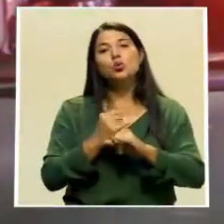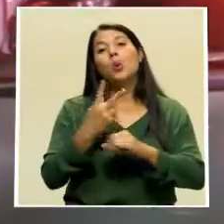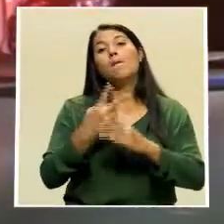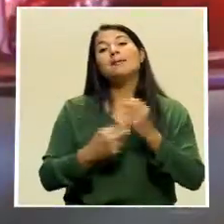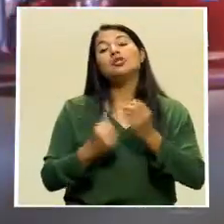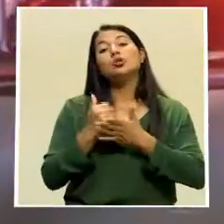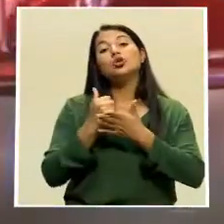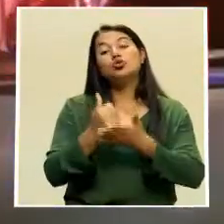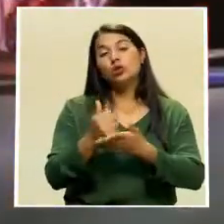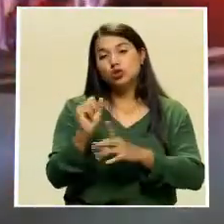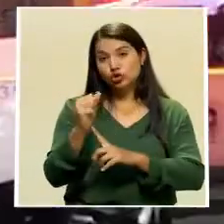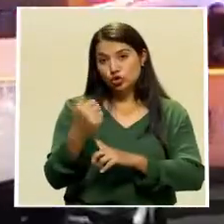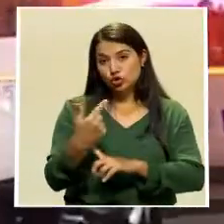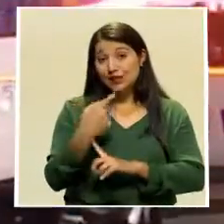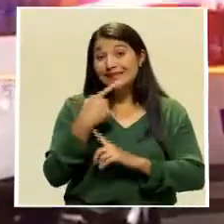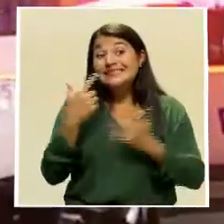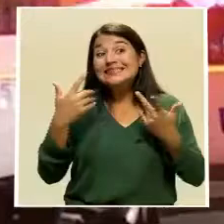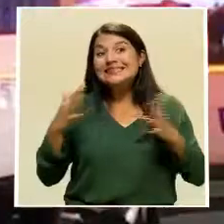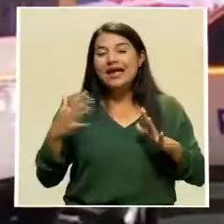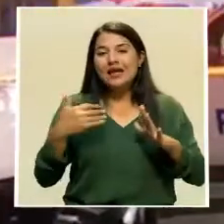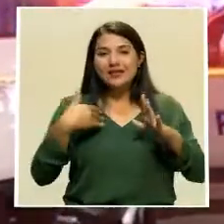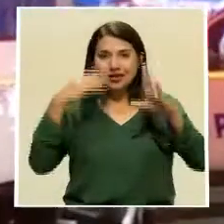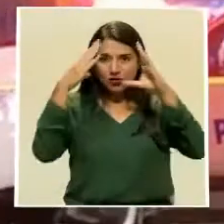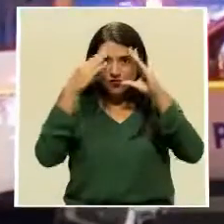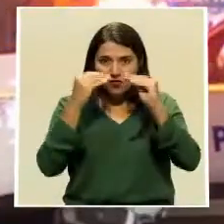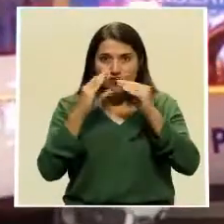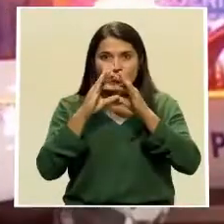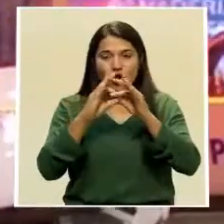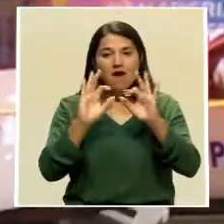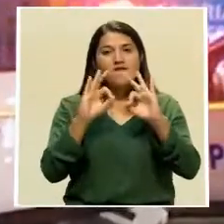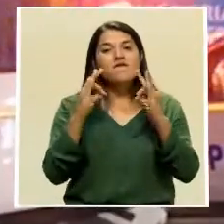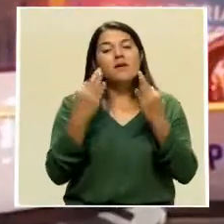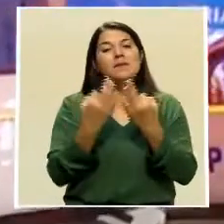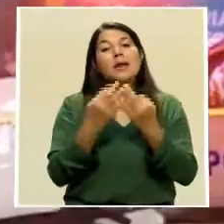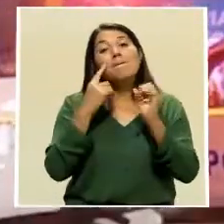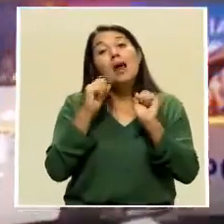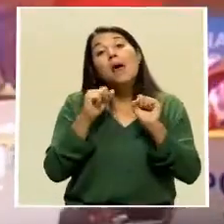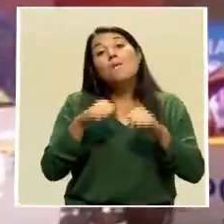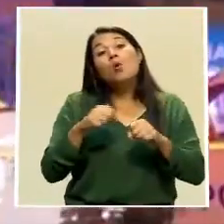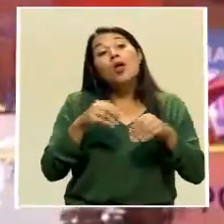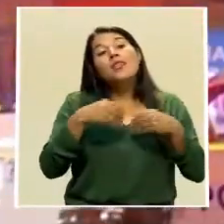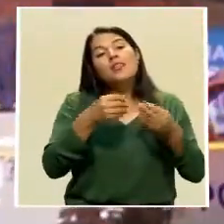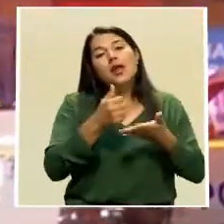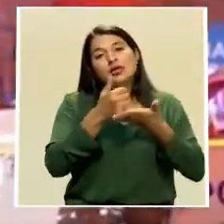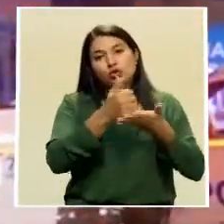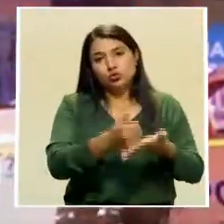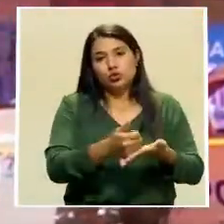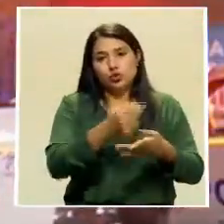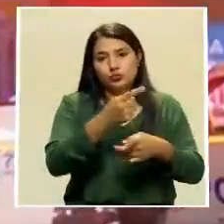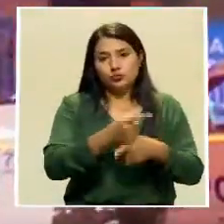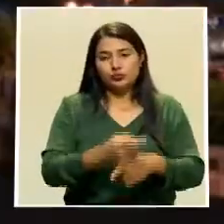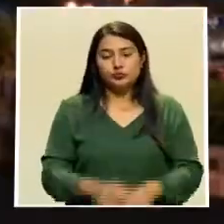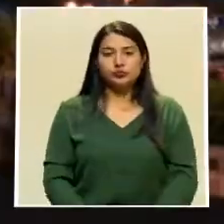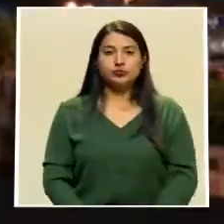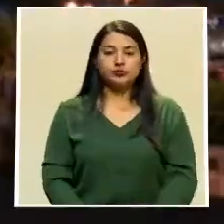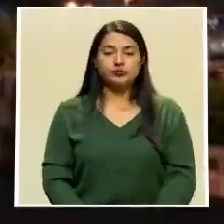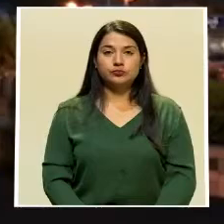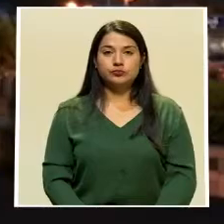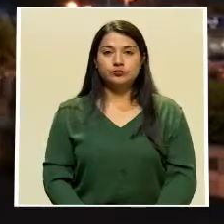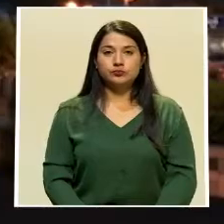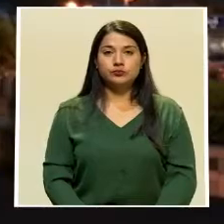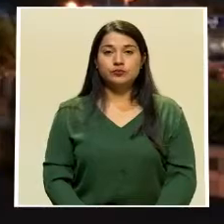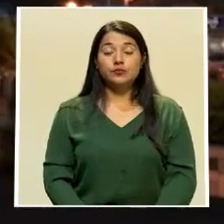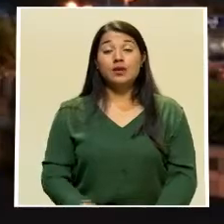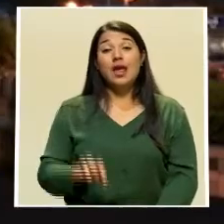Social indicó que ya tienen la información de la familia para gestionar la ayuda correspondiente.